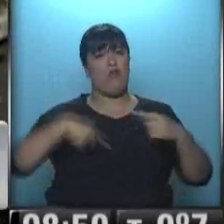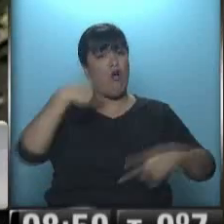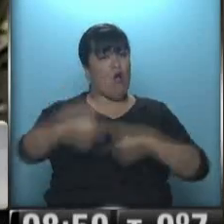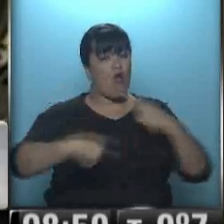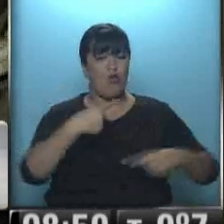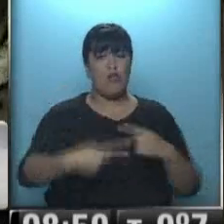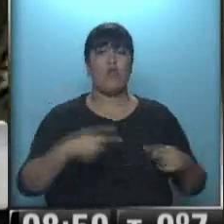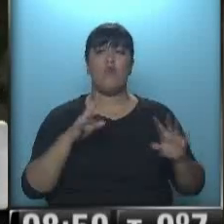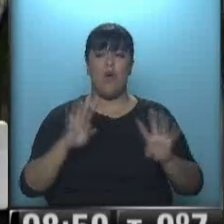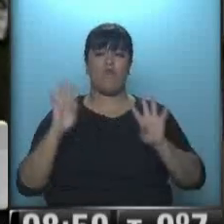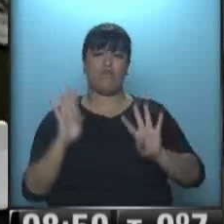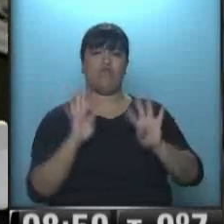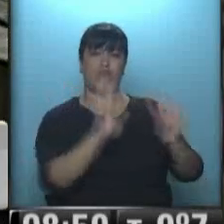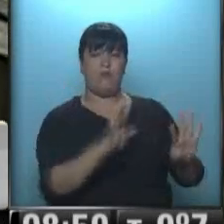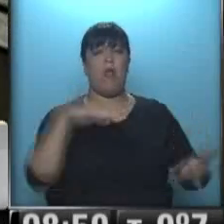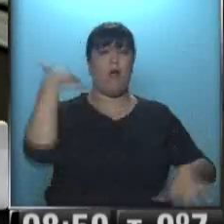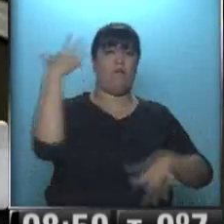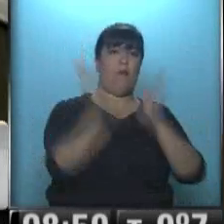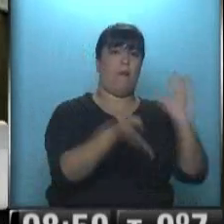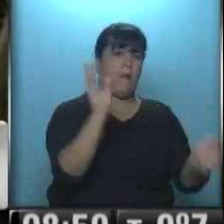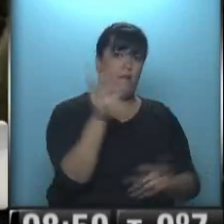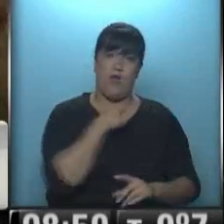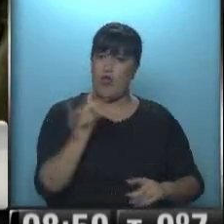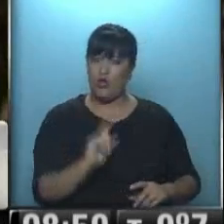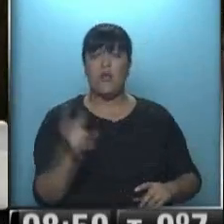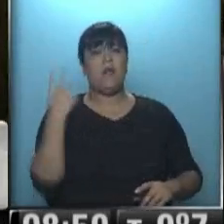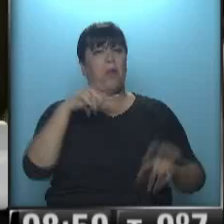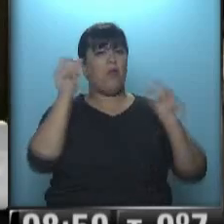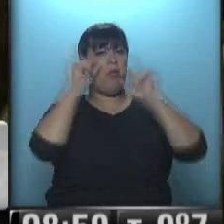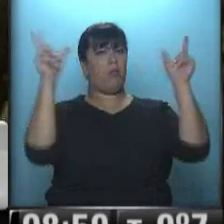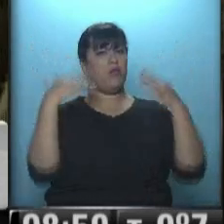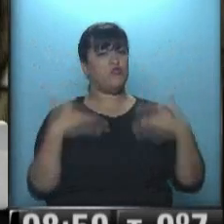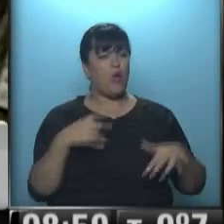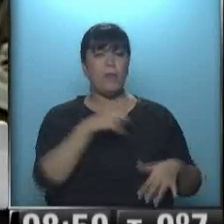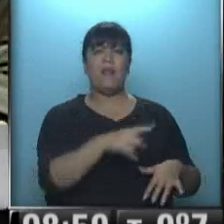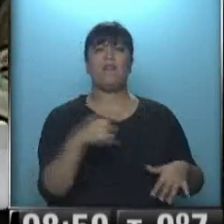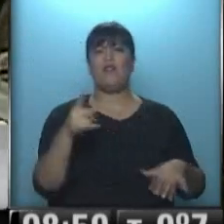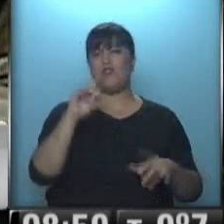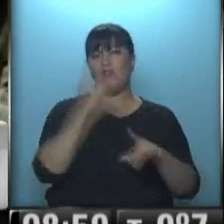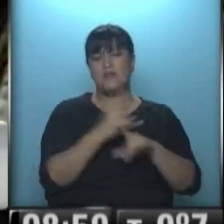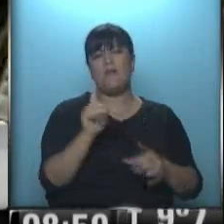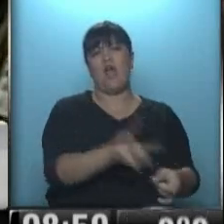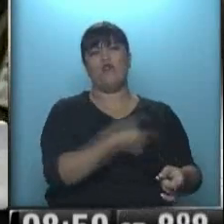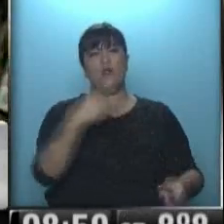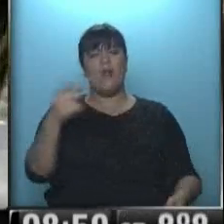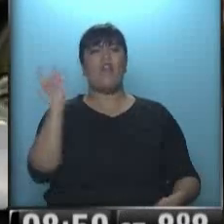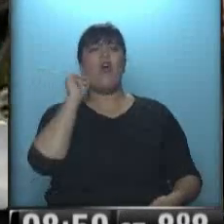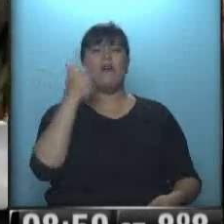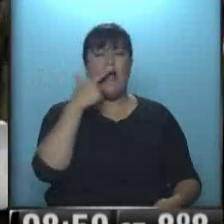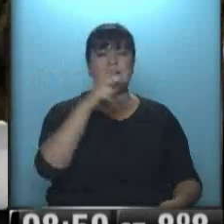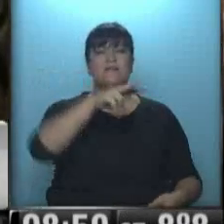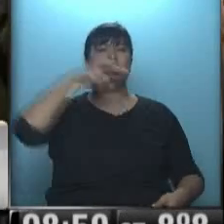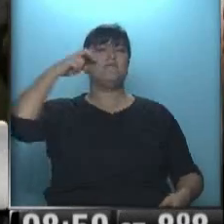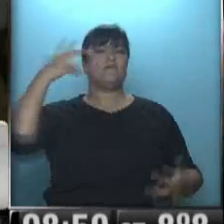para evitar la represión. Lo que sí nos llama la atención es, tal vez están acostumbrados a respirar gases porque hace muy